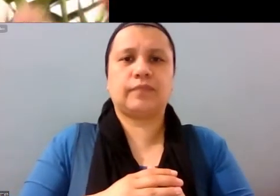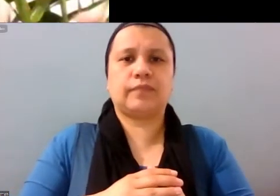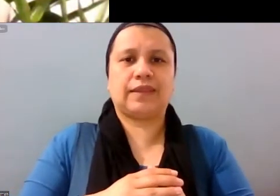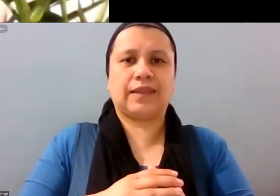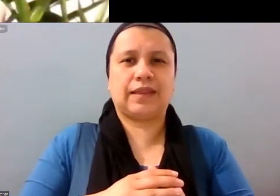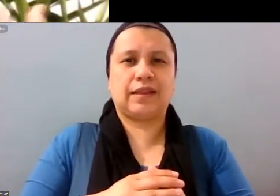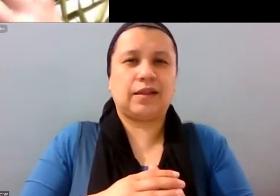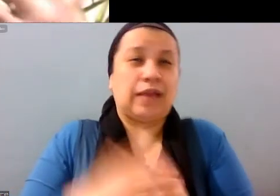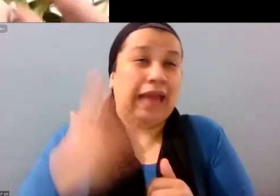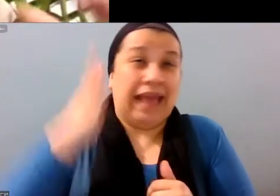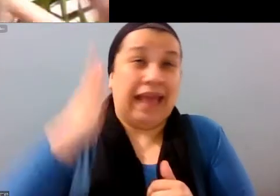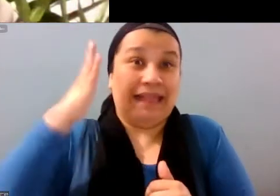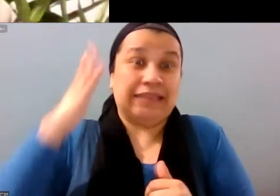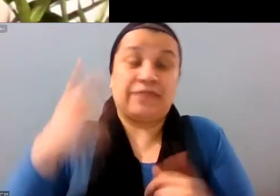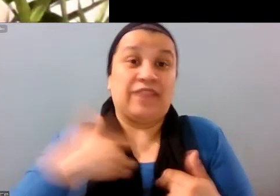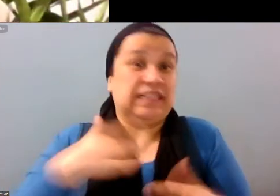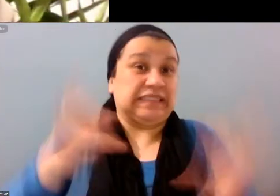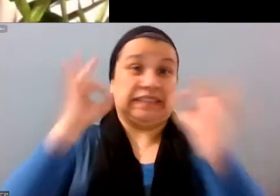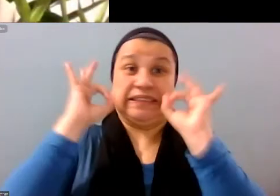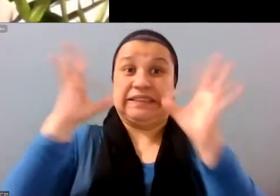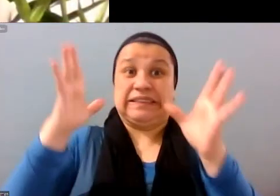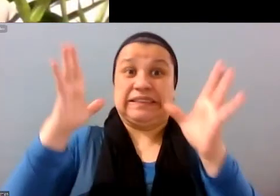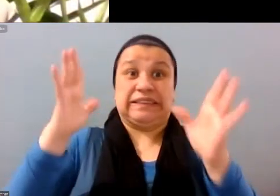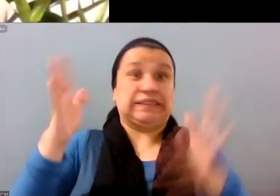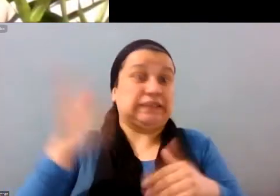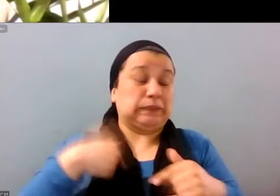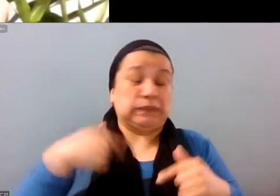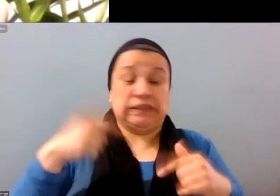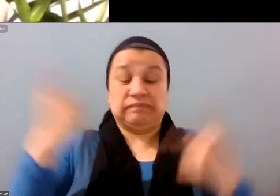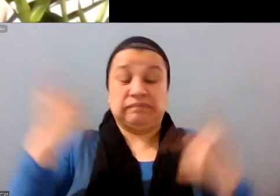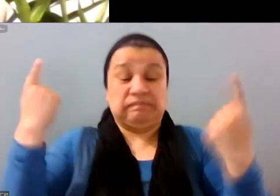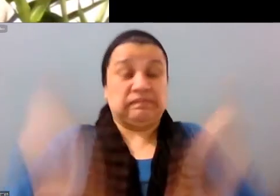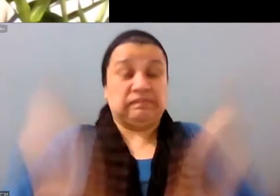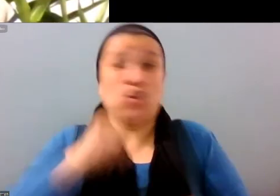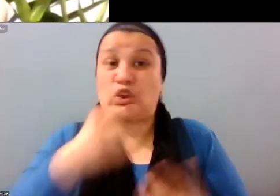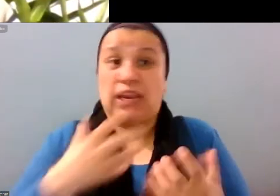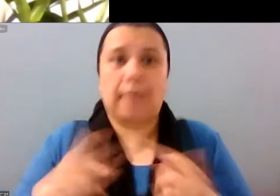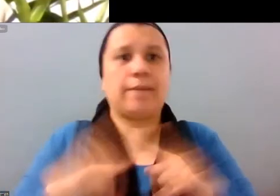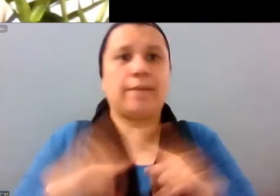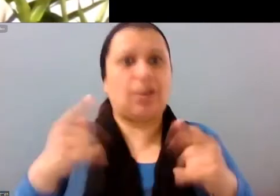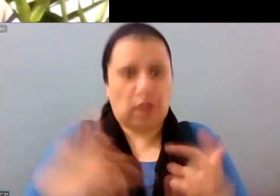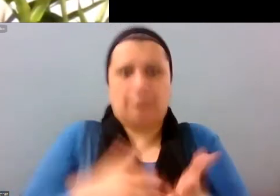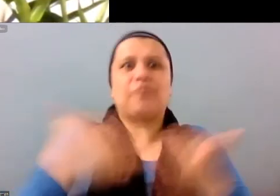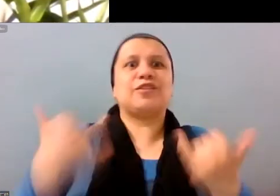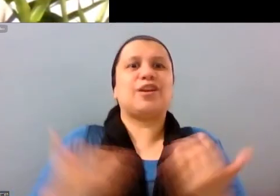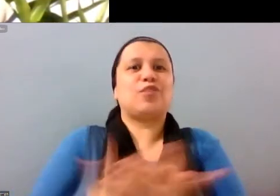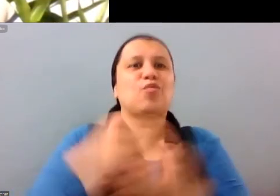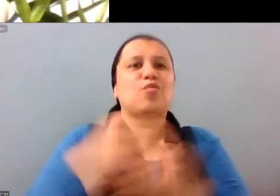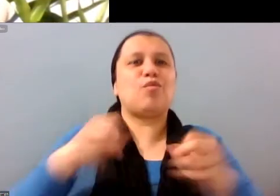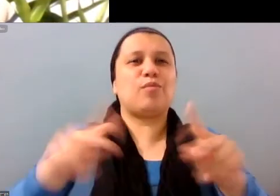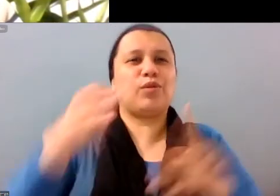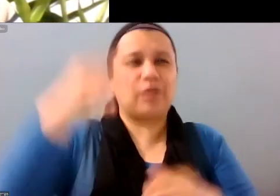tragedia lo que fue un escenario no deseado aprovechar sus oportunidades para el futuro yo creo que